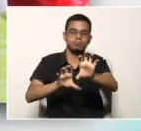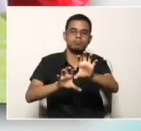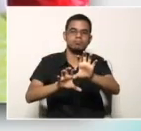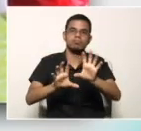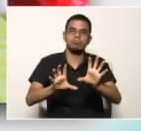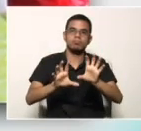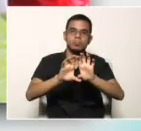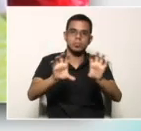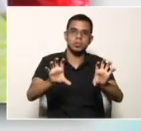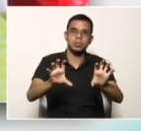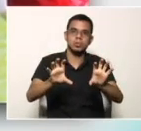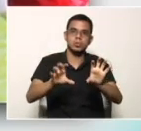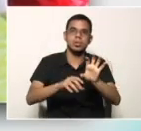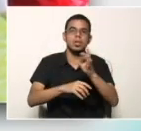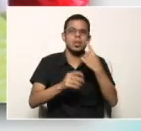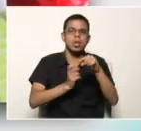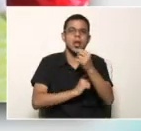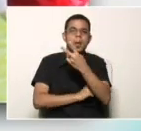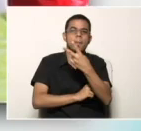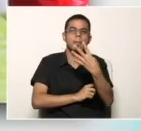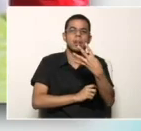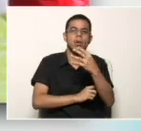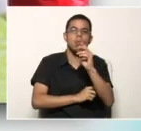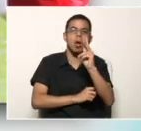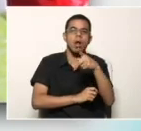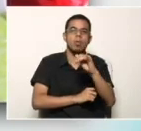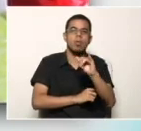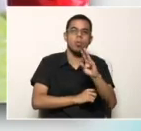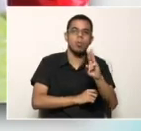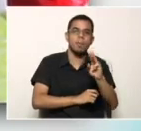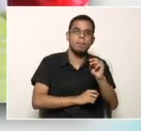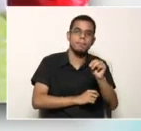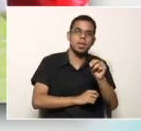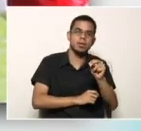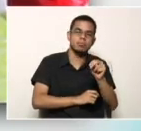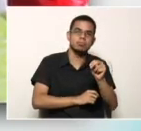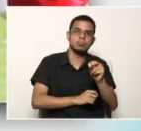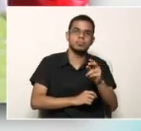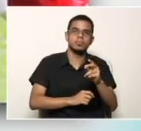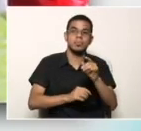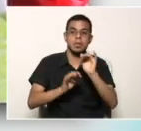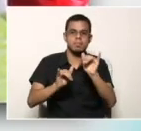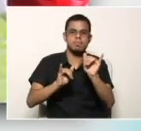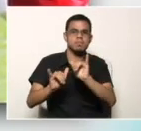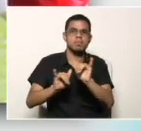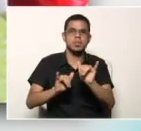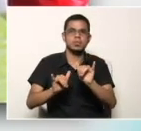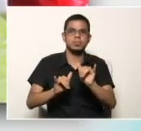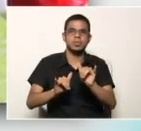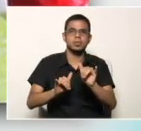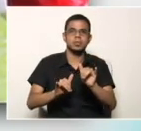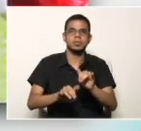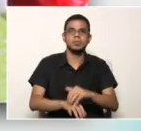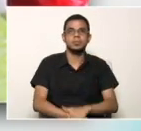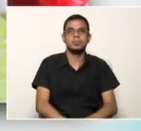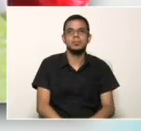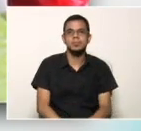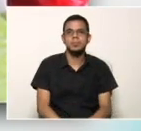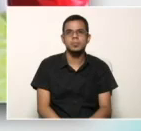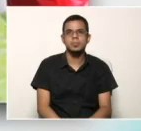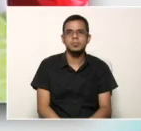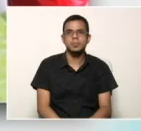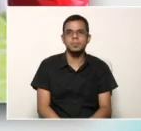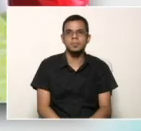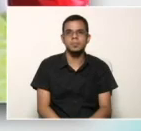de 24 pin y está de 20. La que trae 24 pin, a ella se le puede desplegar 4 pin. Se lo voy